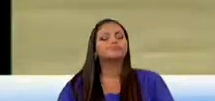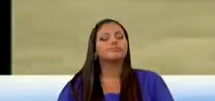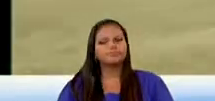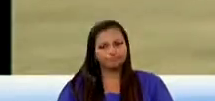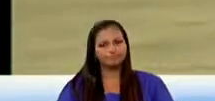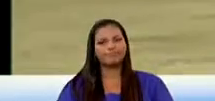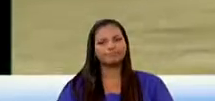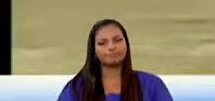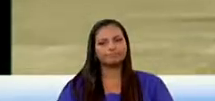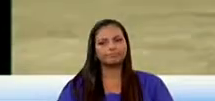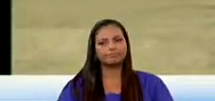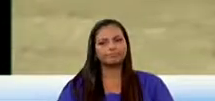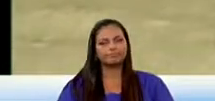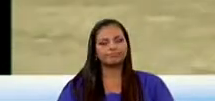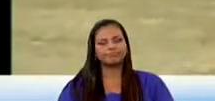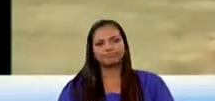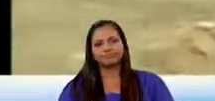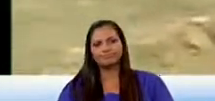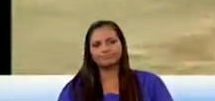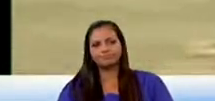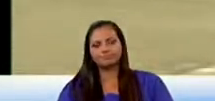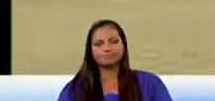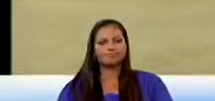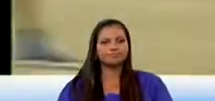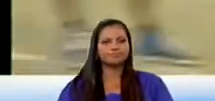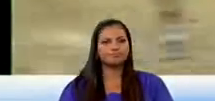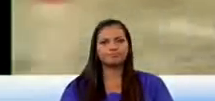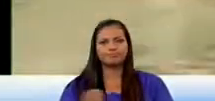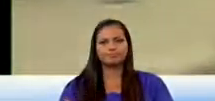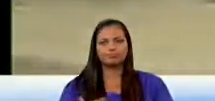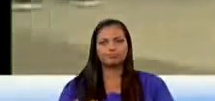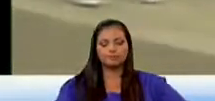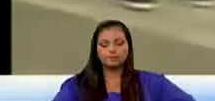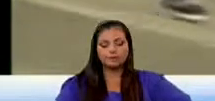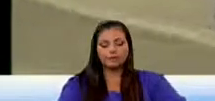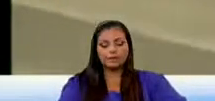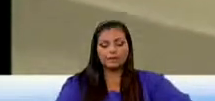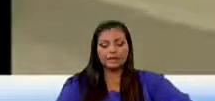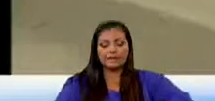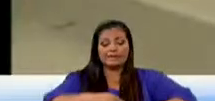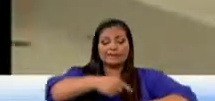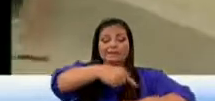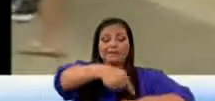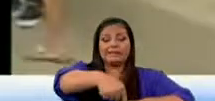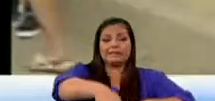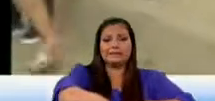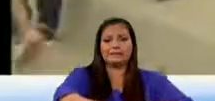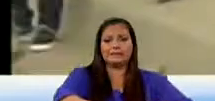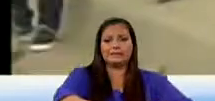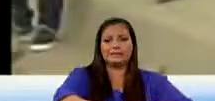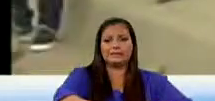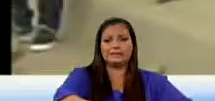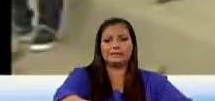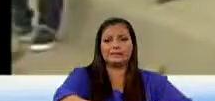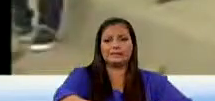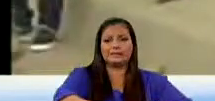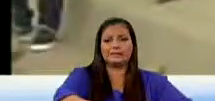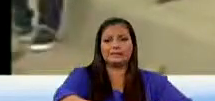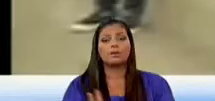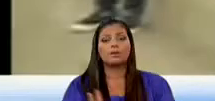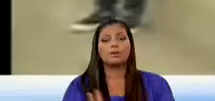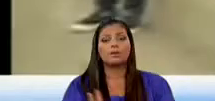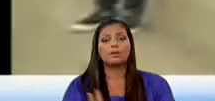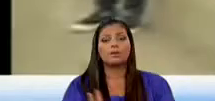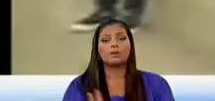tienen que tratar de un poco salir a la manera que puedan para tratar de abordar las líneas de transporte urbano, que